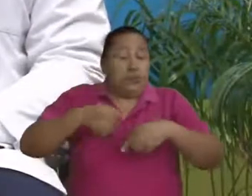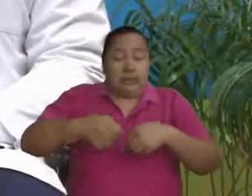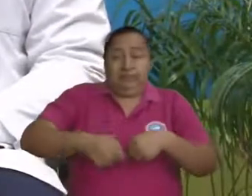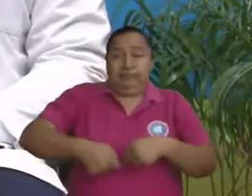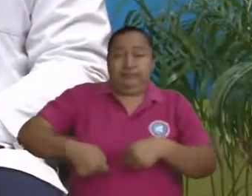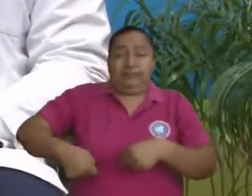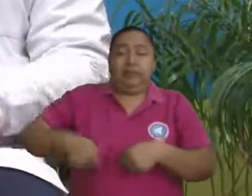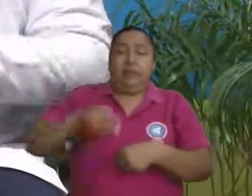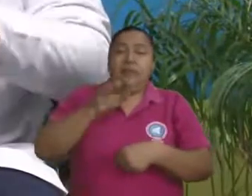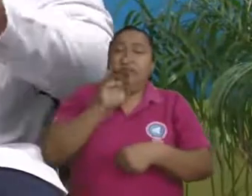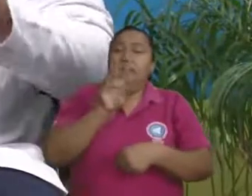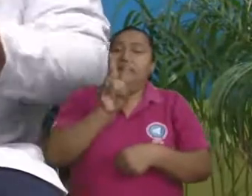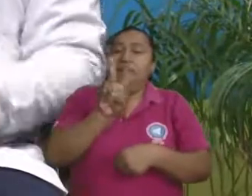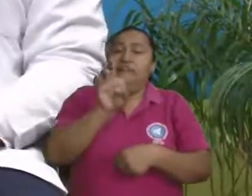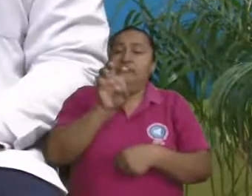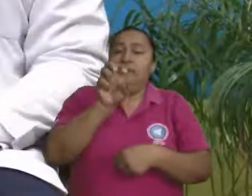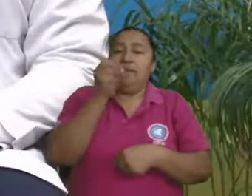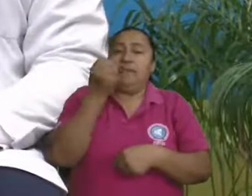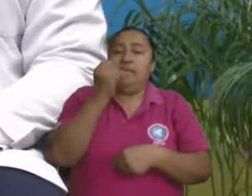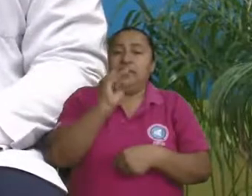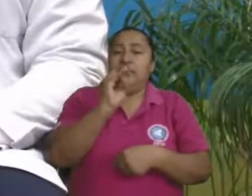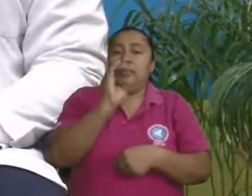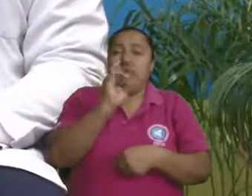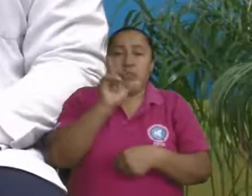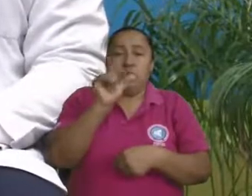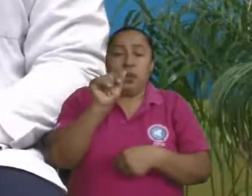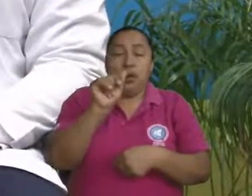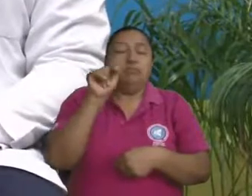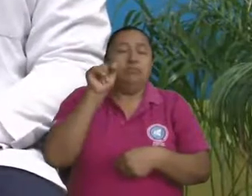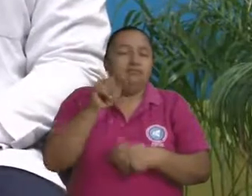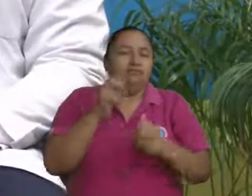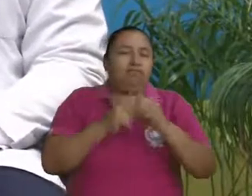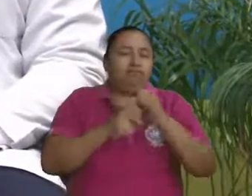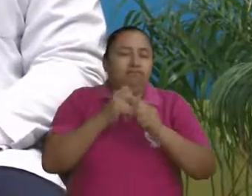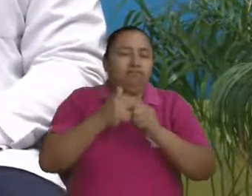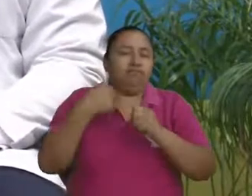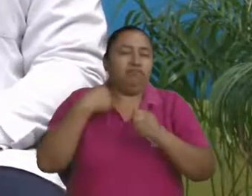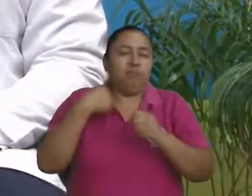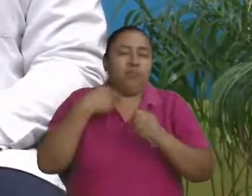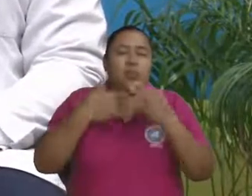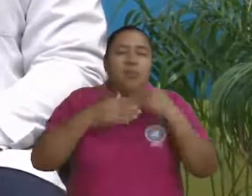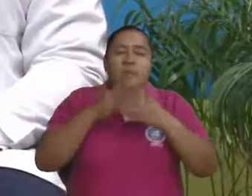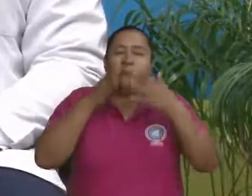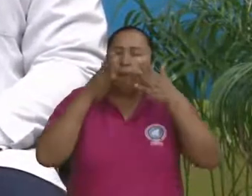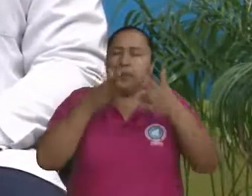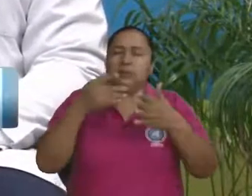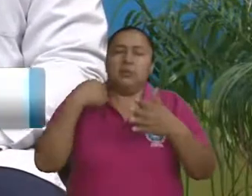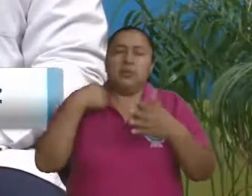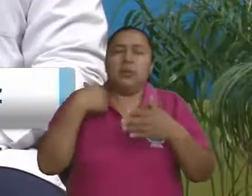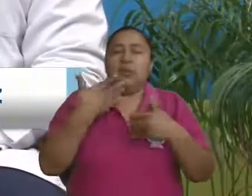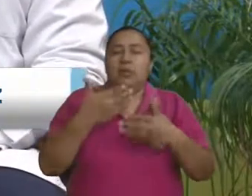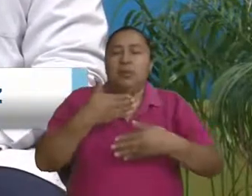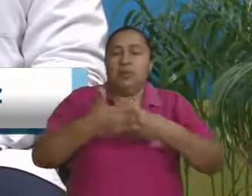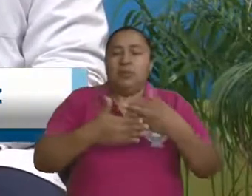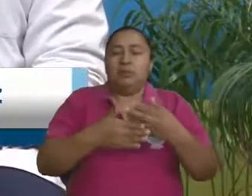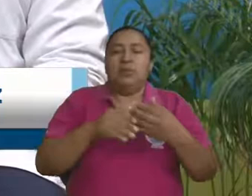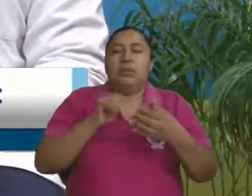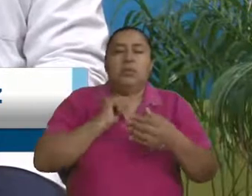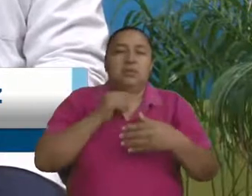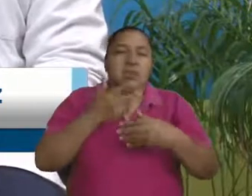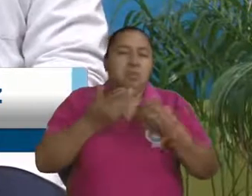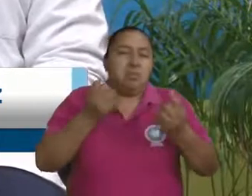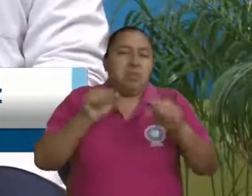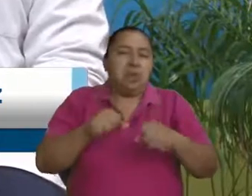vesícula biliar tienen un pico de incidencia muy alto, principalmente cuando nos enfocamos en lo que corresponde a la litiasis